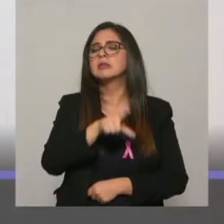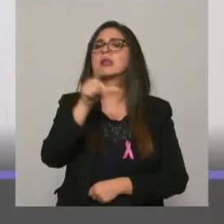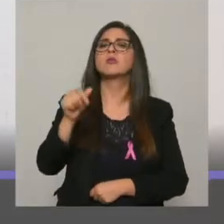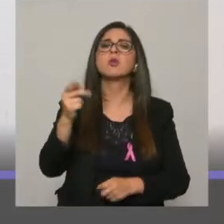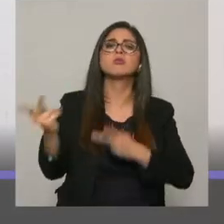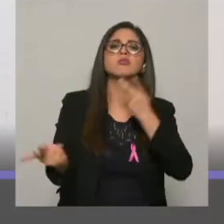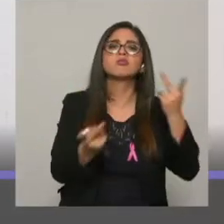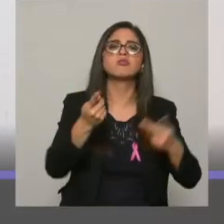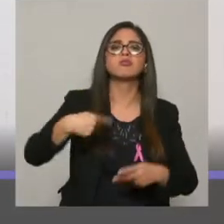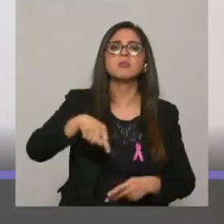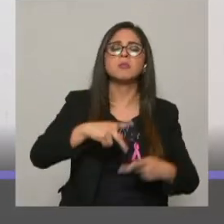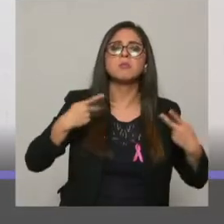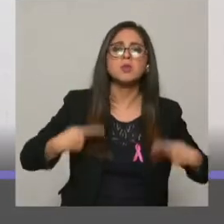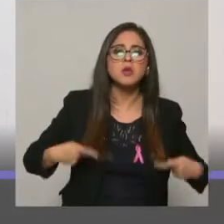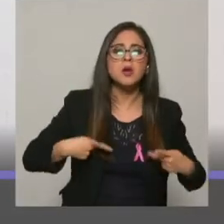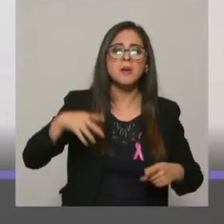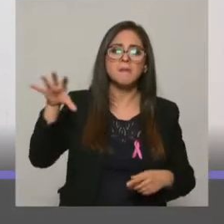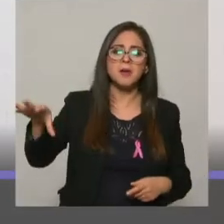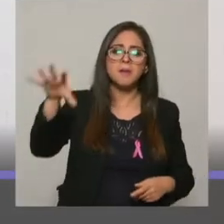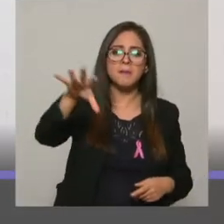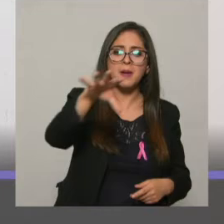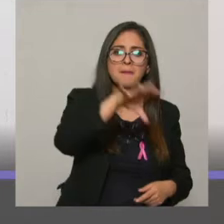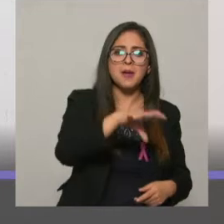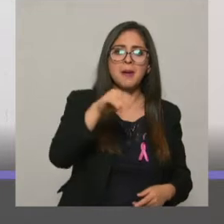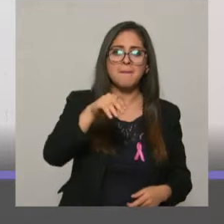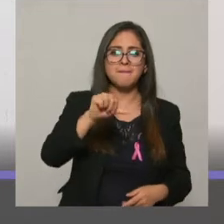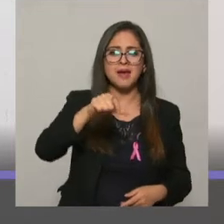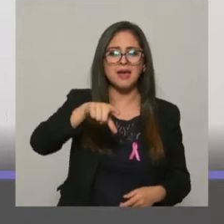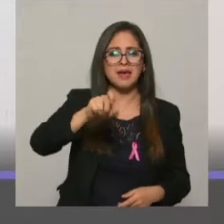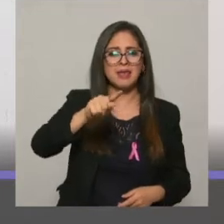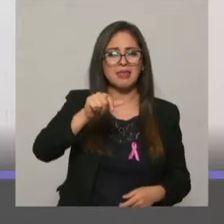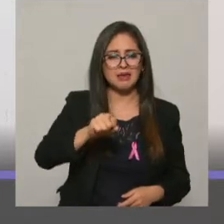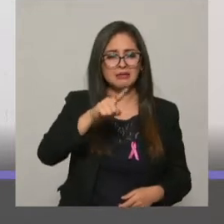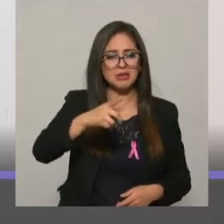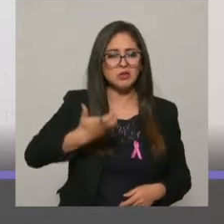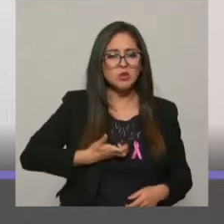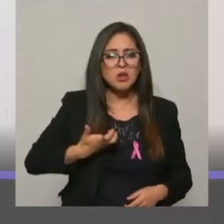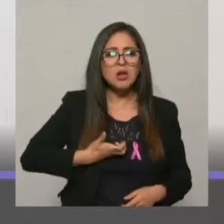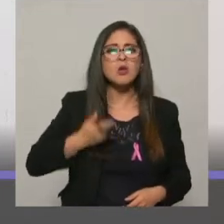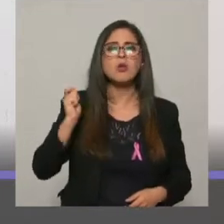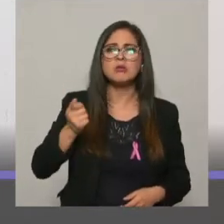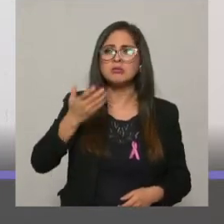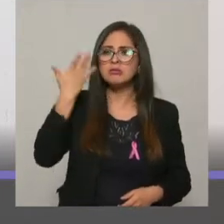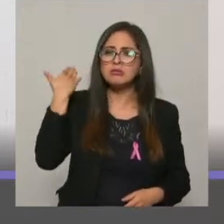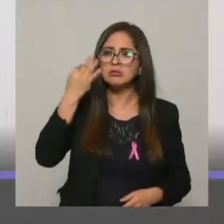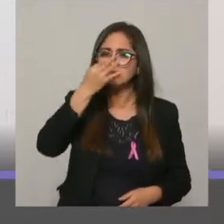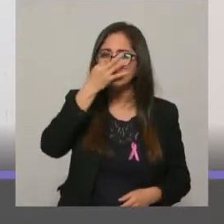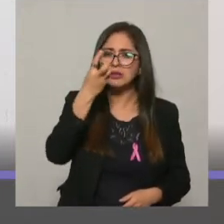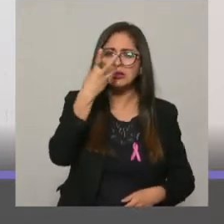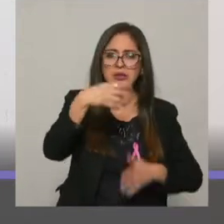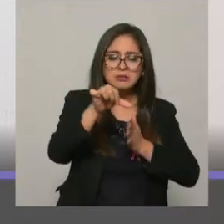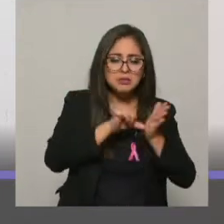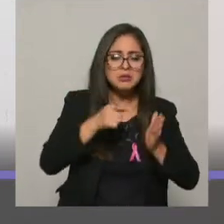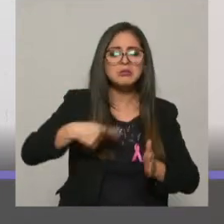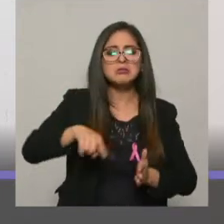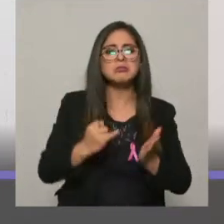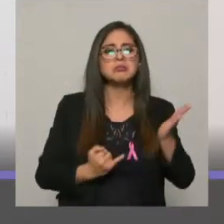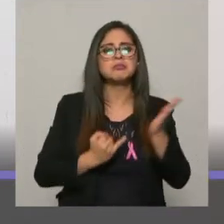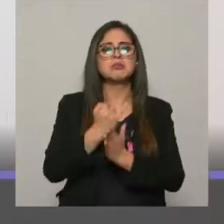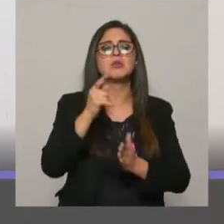consulta ciudadana en unas maquetas que se instalaron en el Zócalo hace unos 3 meses, se eligió el diseño